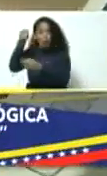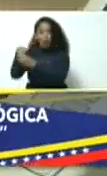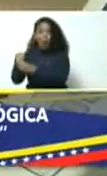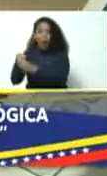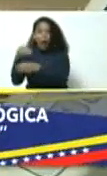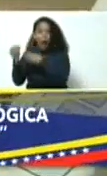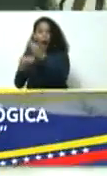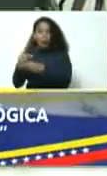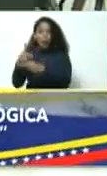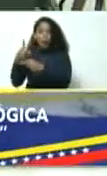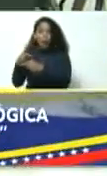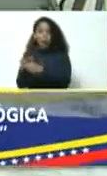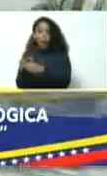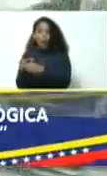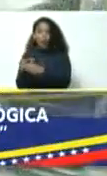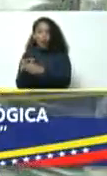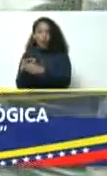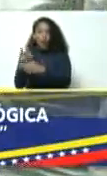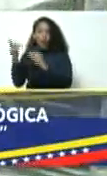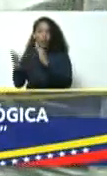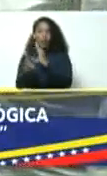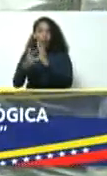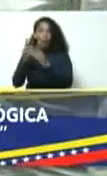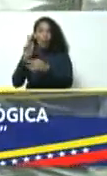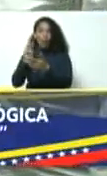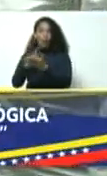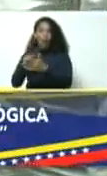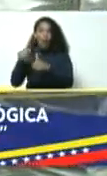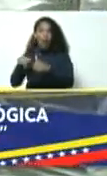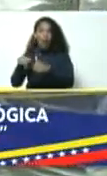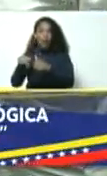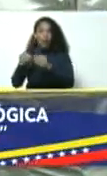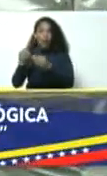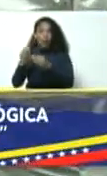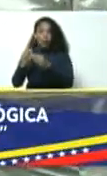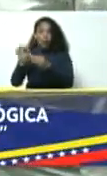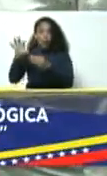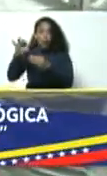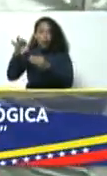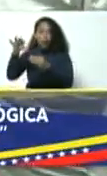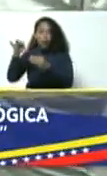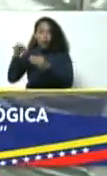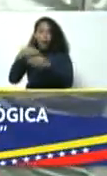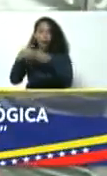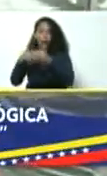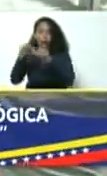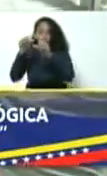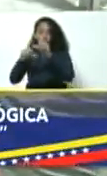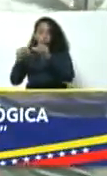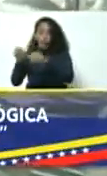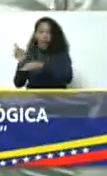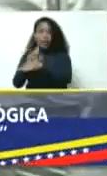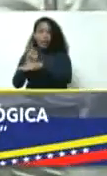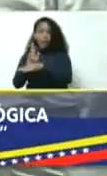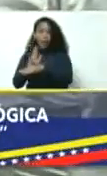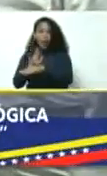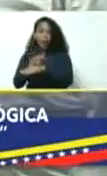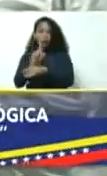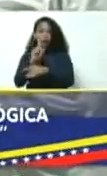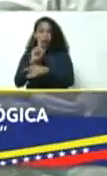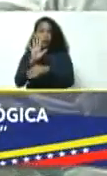realizamos un corte con el técnico aquí presente, la coloreamos e emitimos un diagnóstico rápido en menos